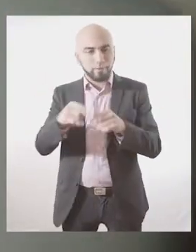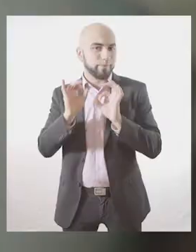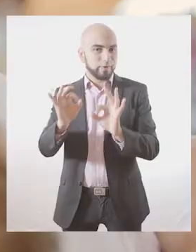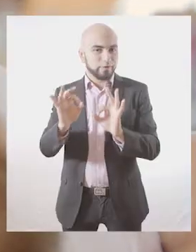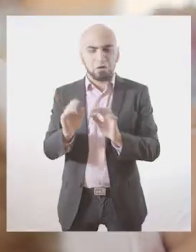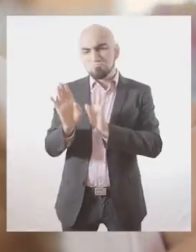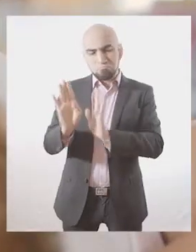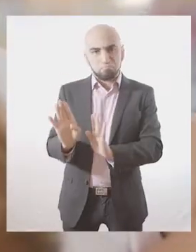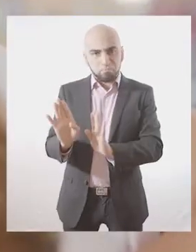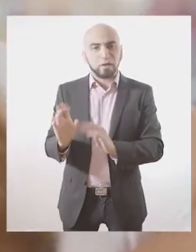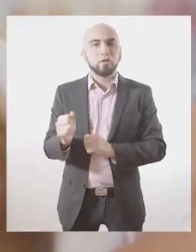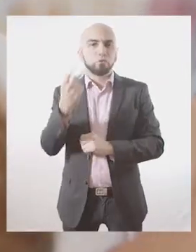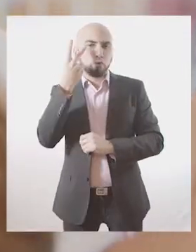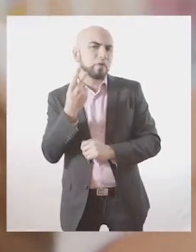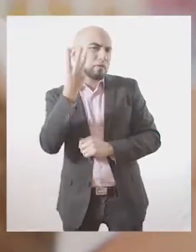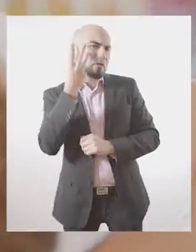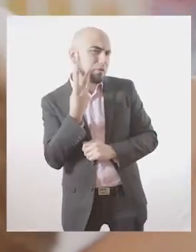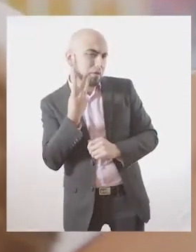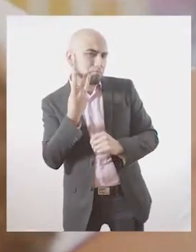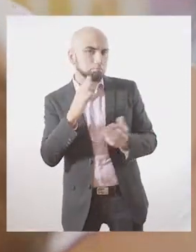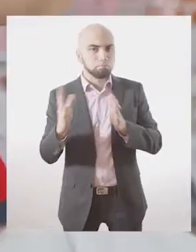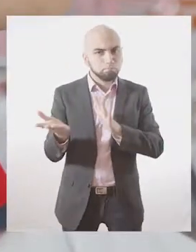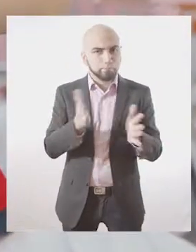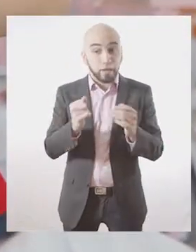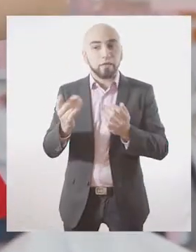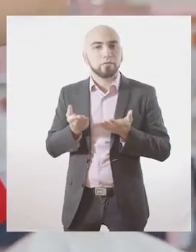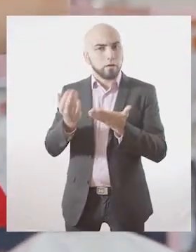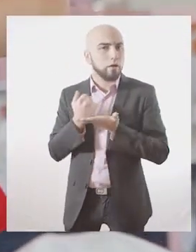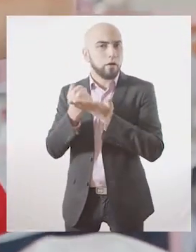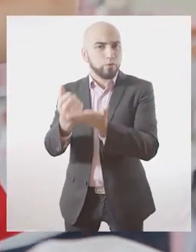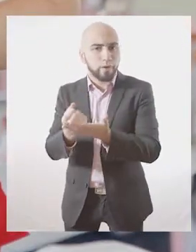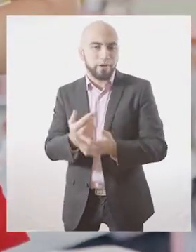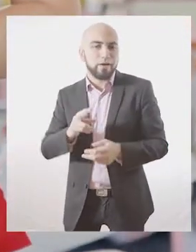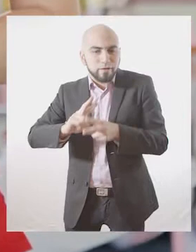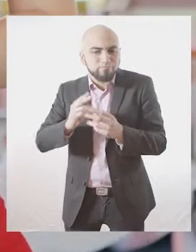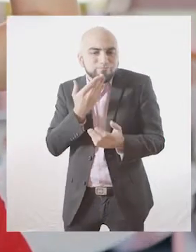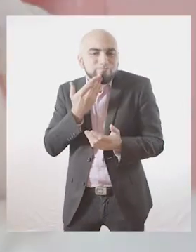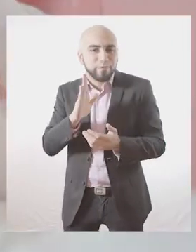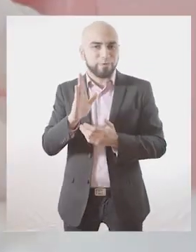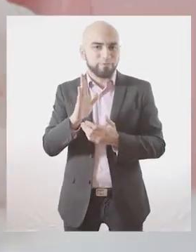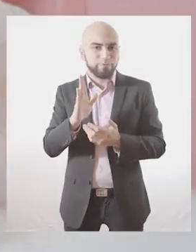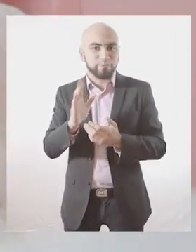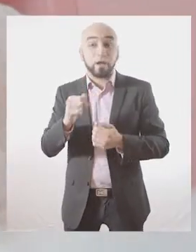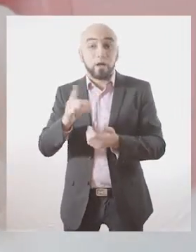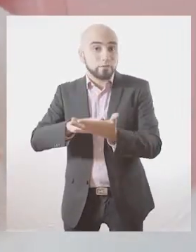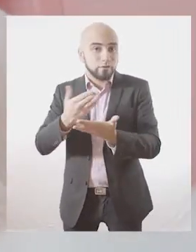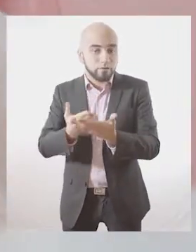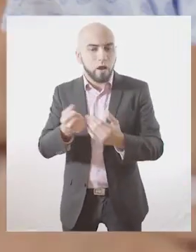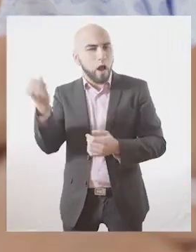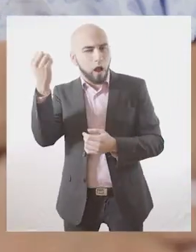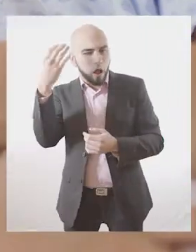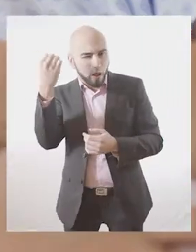puerperio. Ahí permanecerás 2 a 3 días, donde recibirás ayuda para tu recuperación, apoyo para aprender la técnica